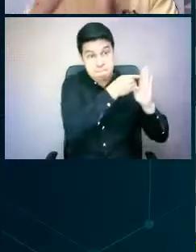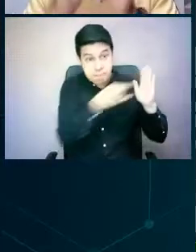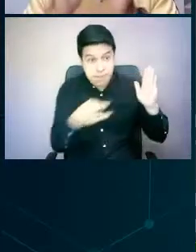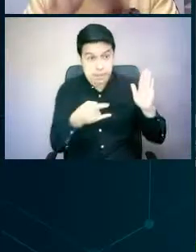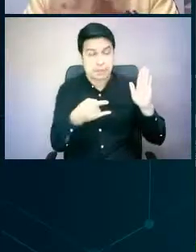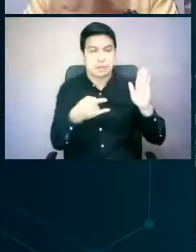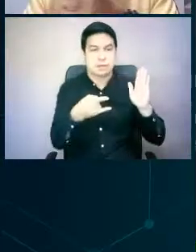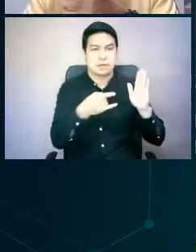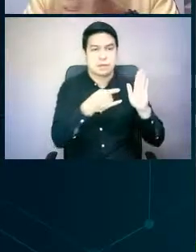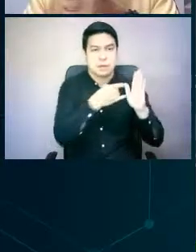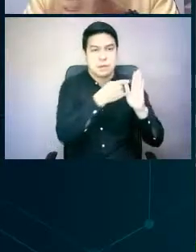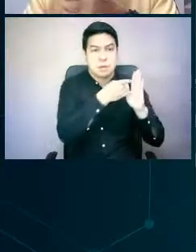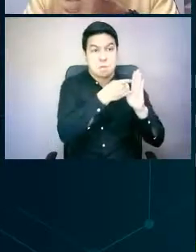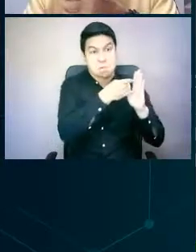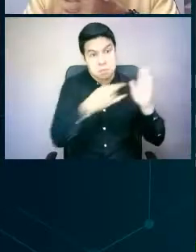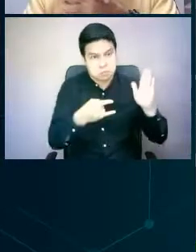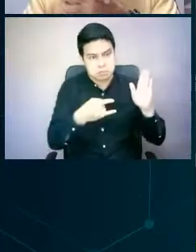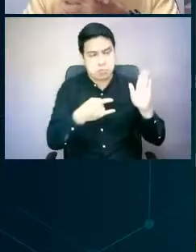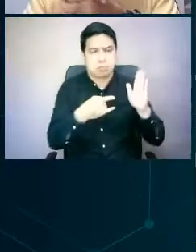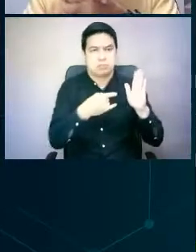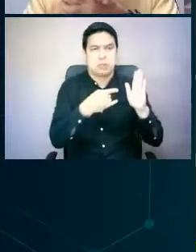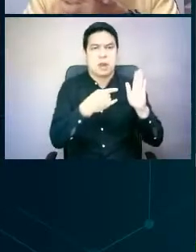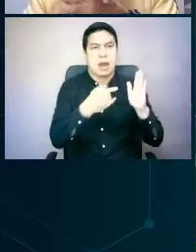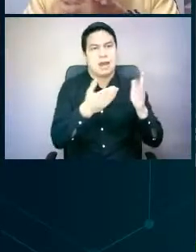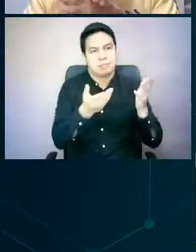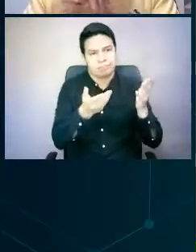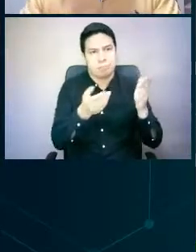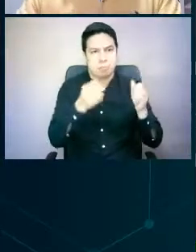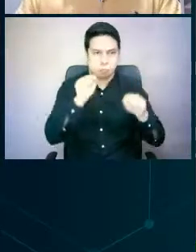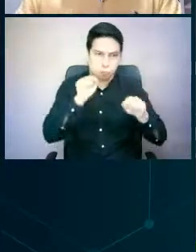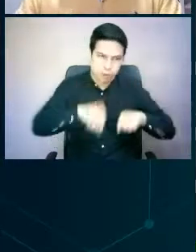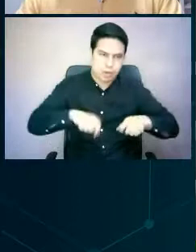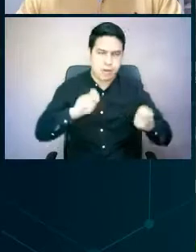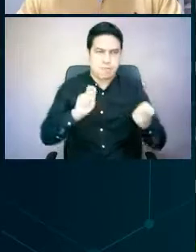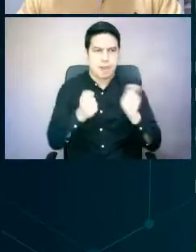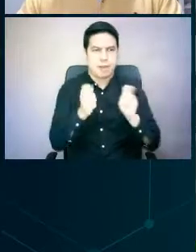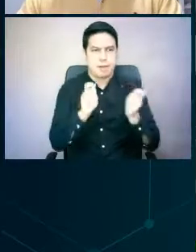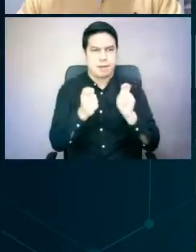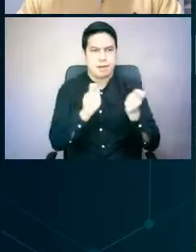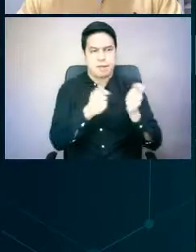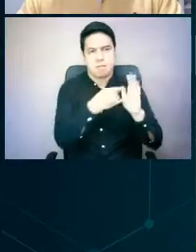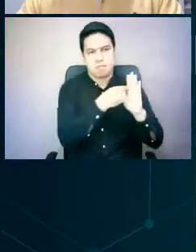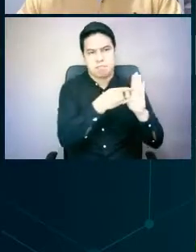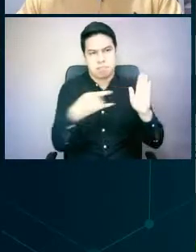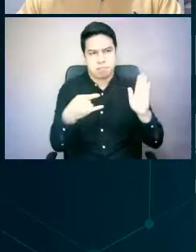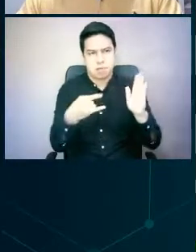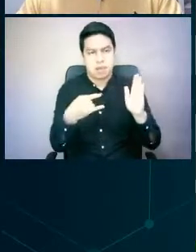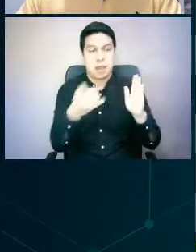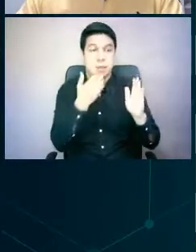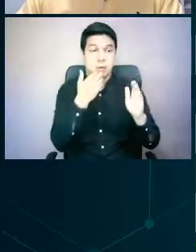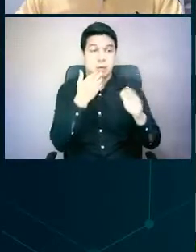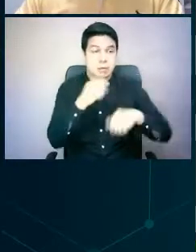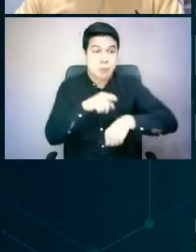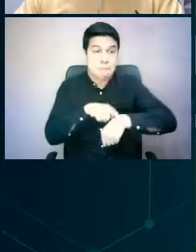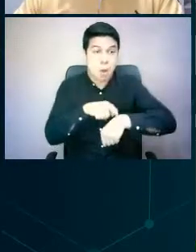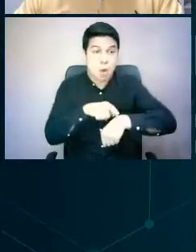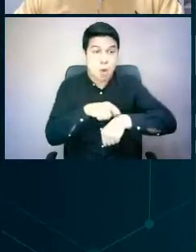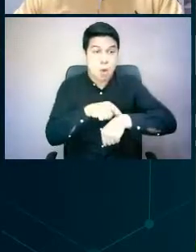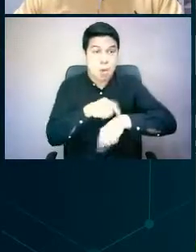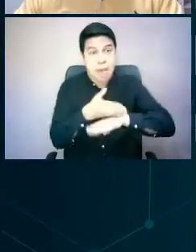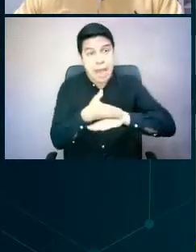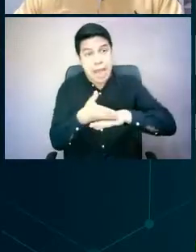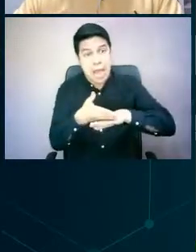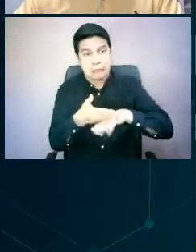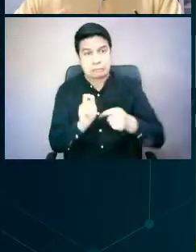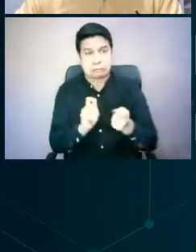posición ideal en el tiempo. En otras palabras, es la variabilidad temporal de la latencia, es decir, el cambio